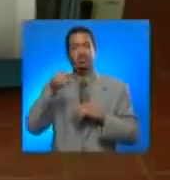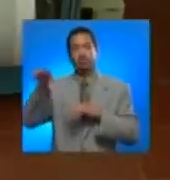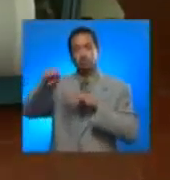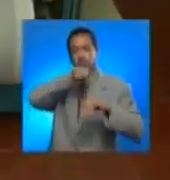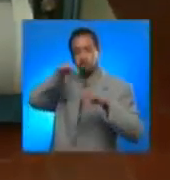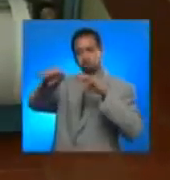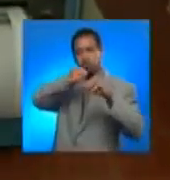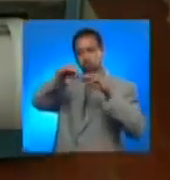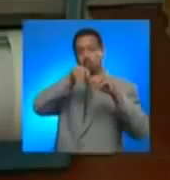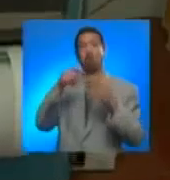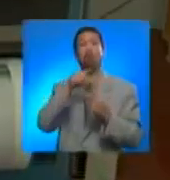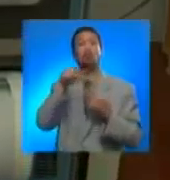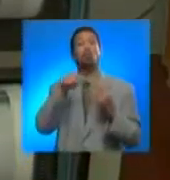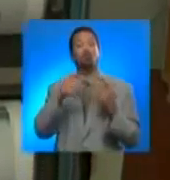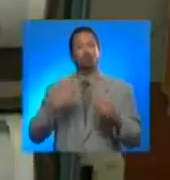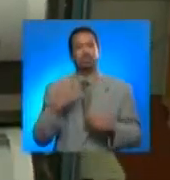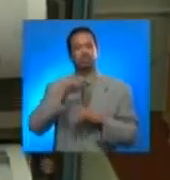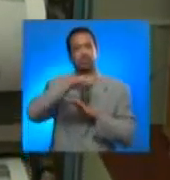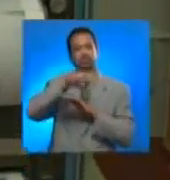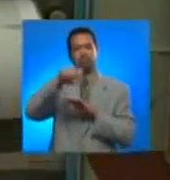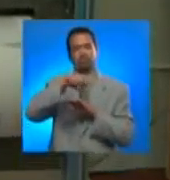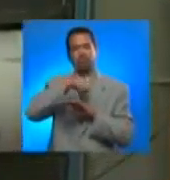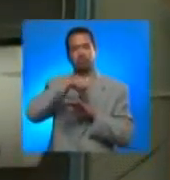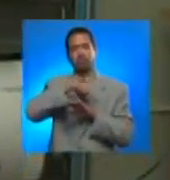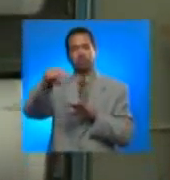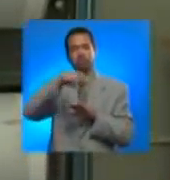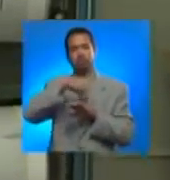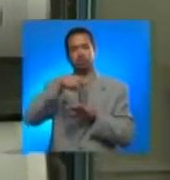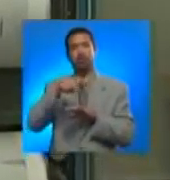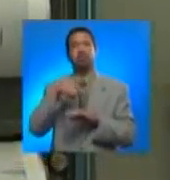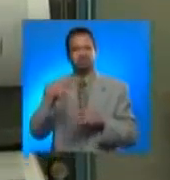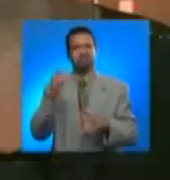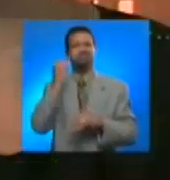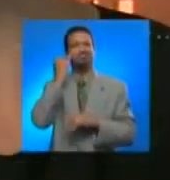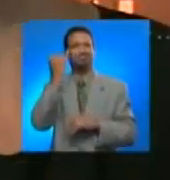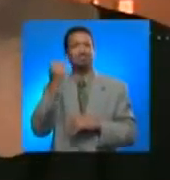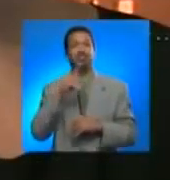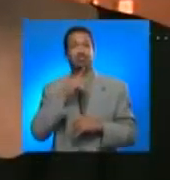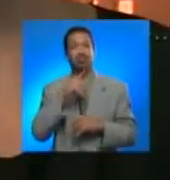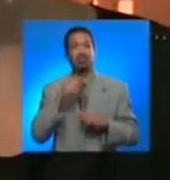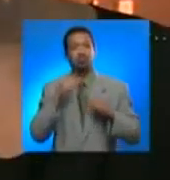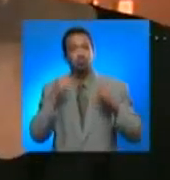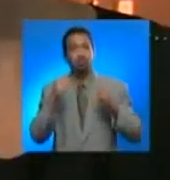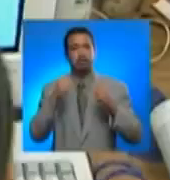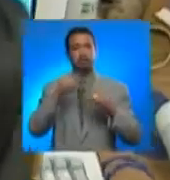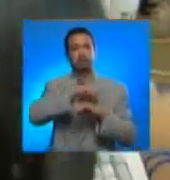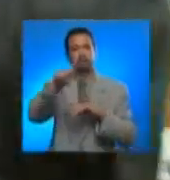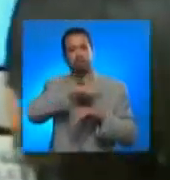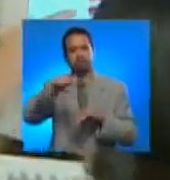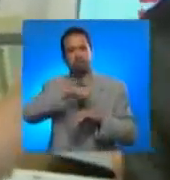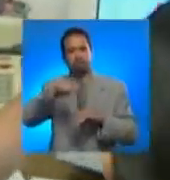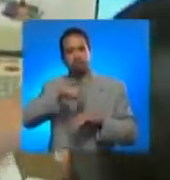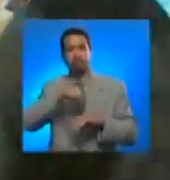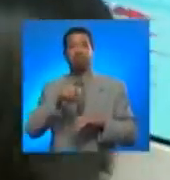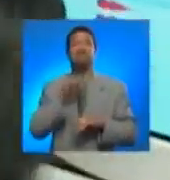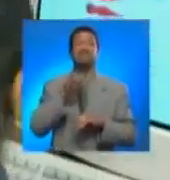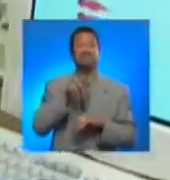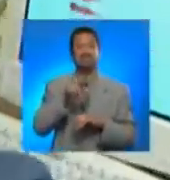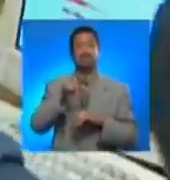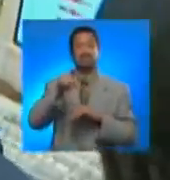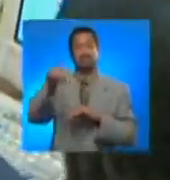fines, cuenta con una red de estaciones sísmicas distribuidas a lo largo y ancho de Puerto Rico, incluyendo las Islas de Mona, de